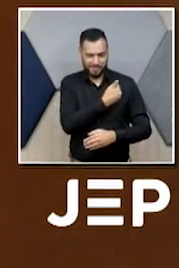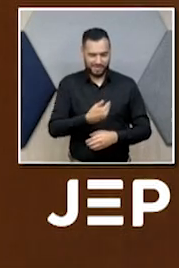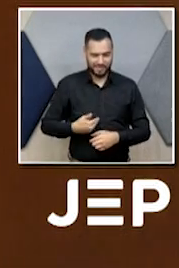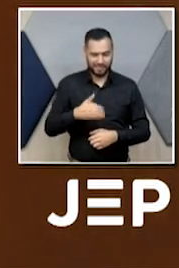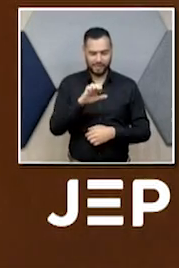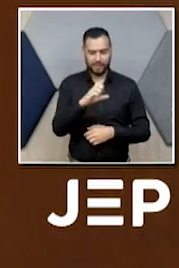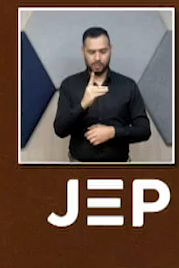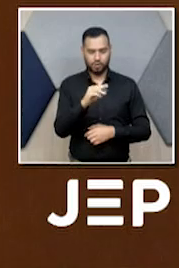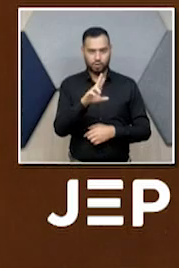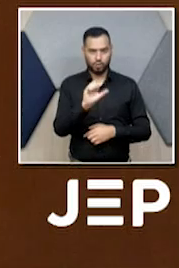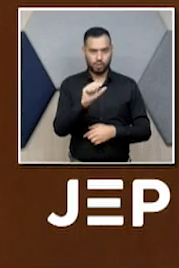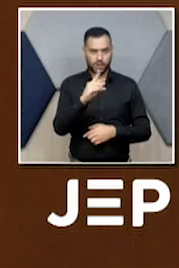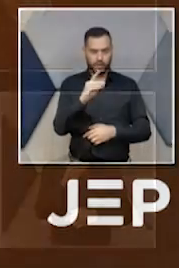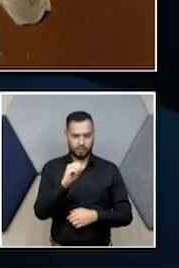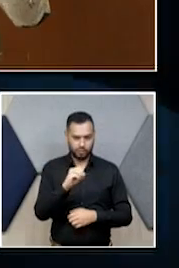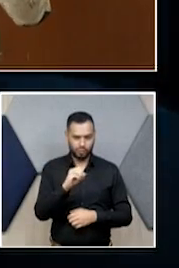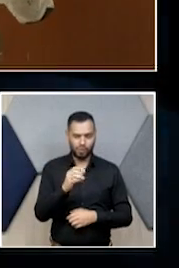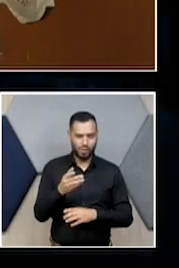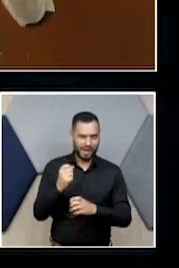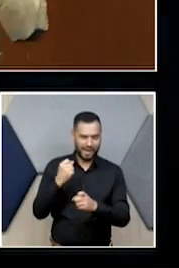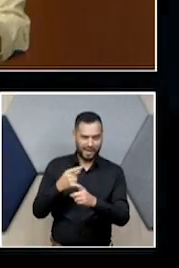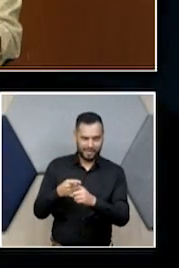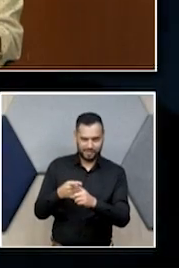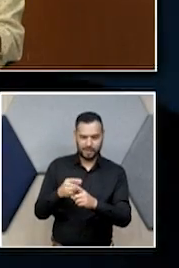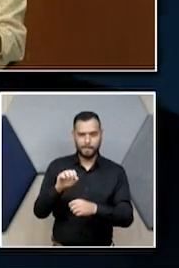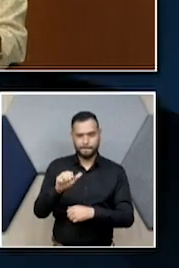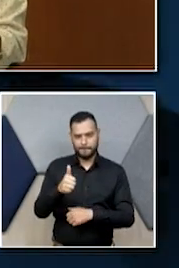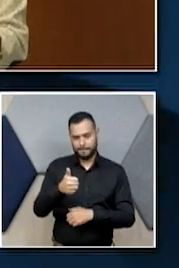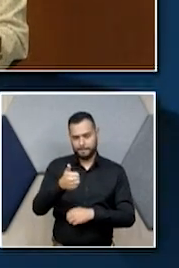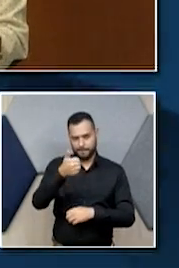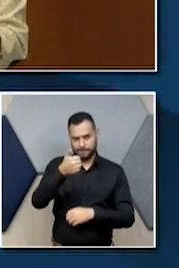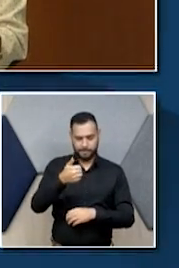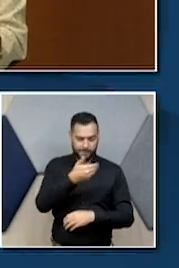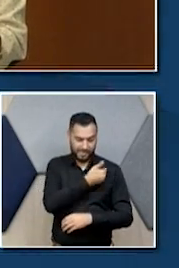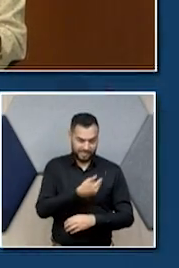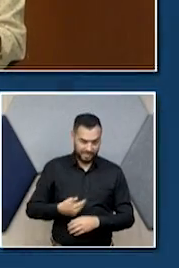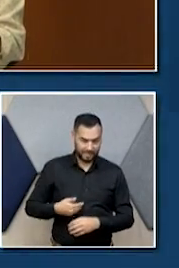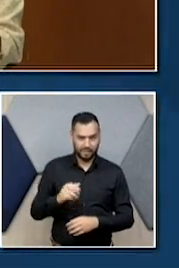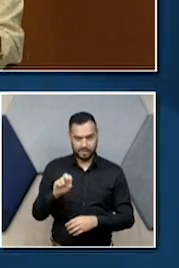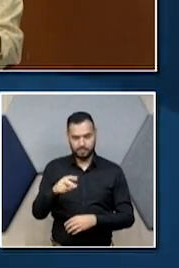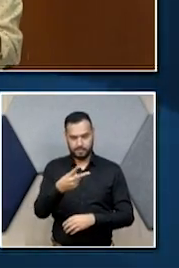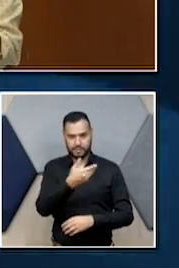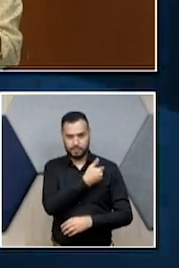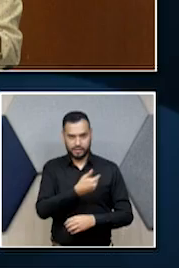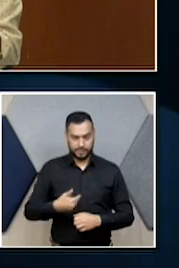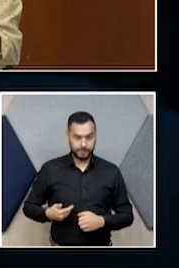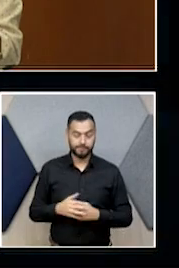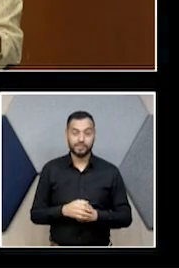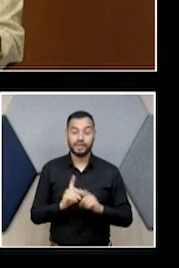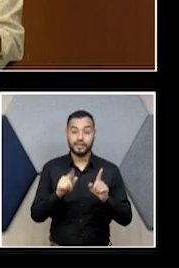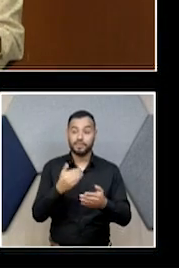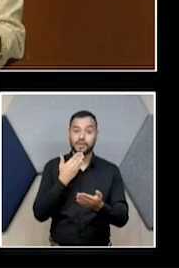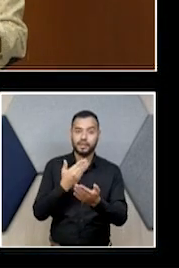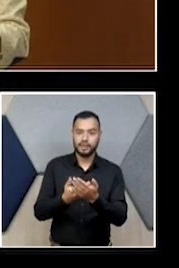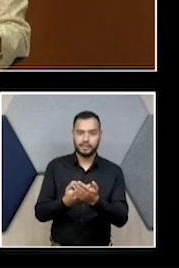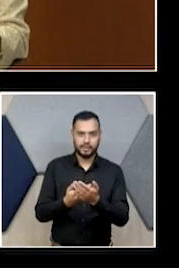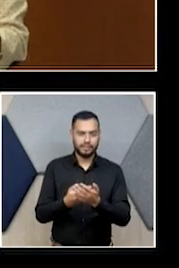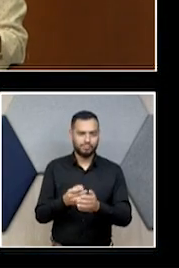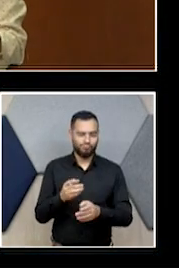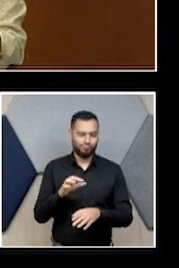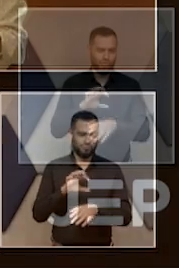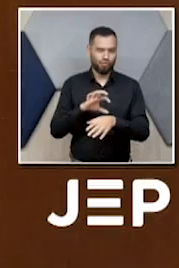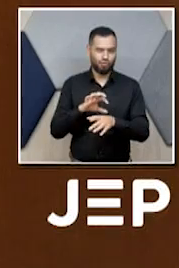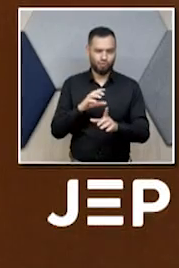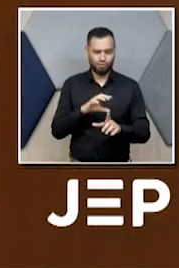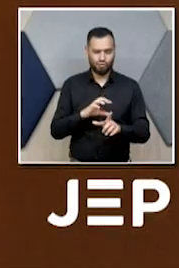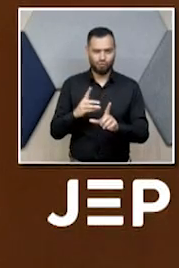concluyeron sus periodos de vicepresidenta y de presidente el día de hoy. Agradecemos también la presencia del doctor Ernesto Samper Pizano, expresidente de la